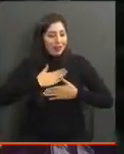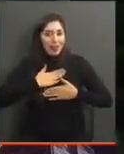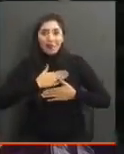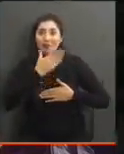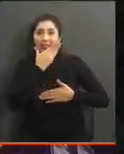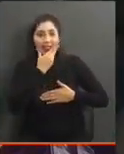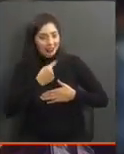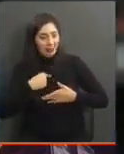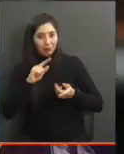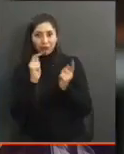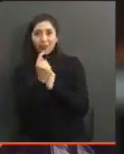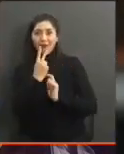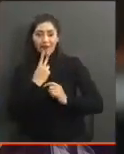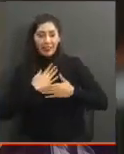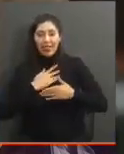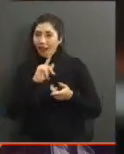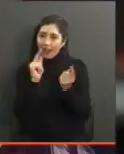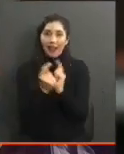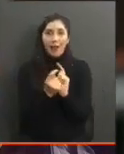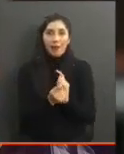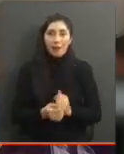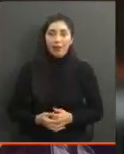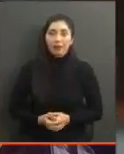cambia la vida.